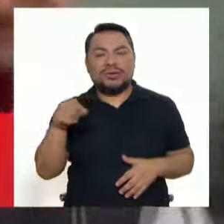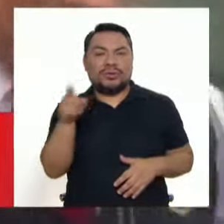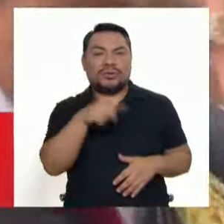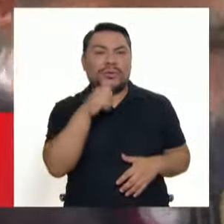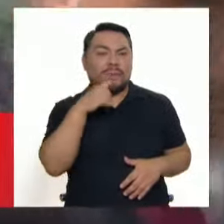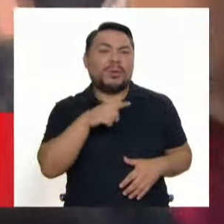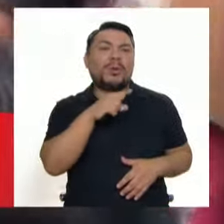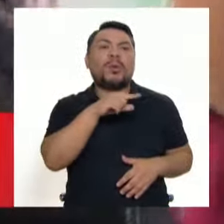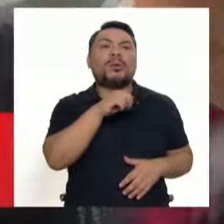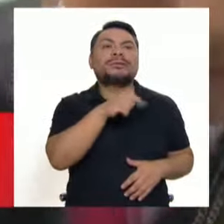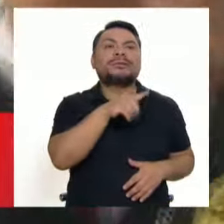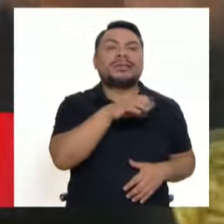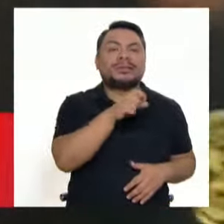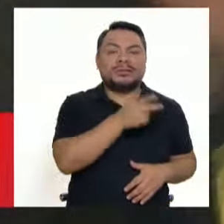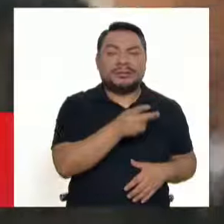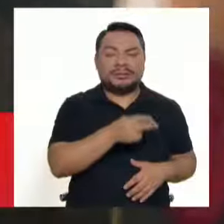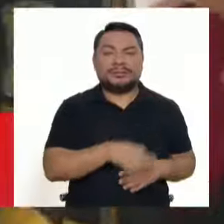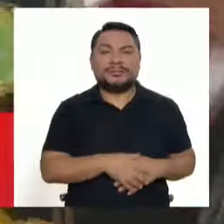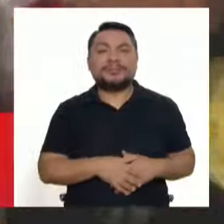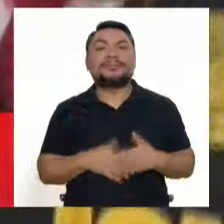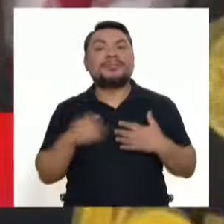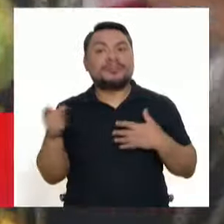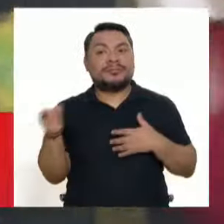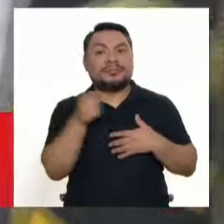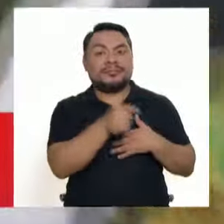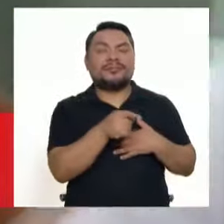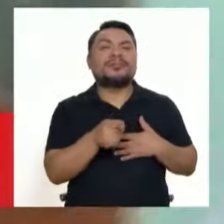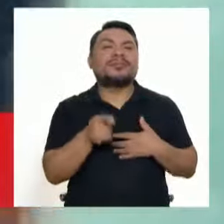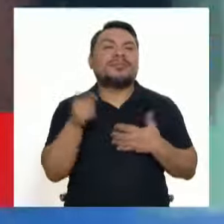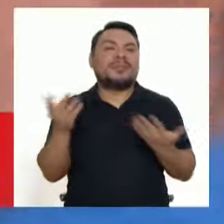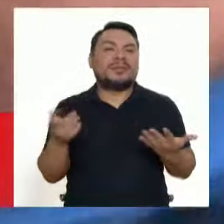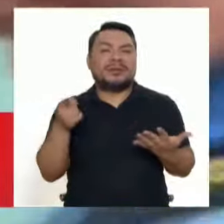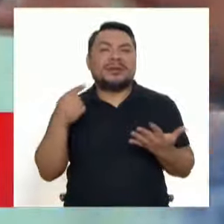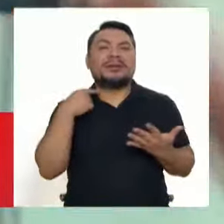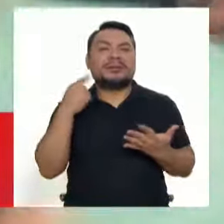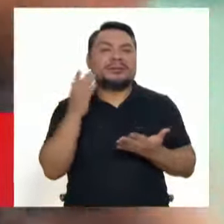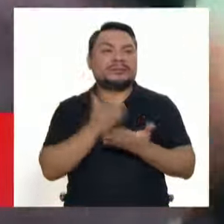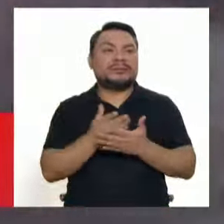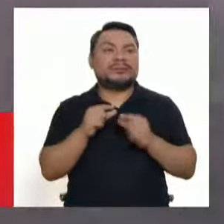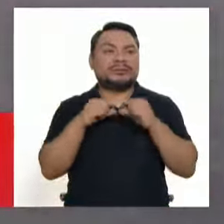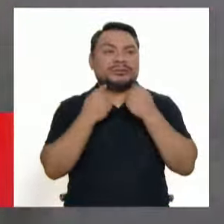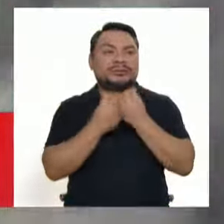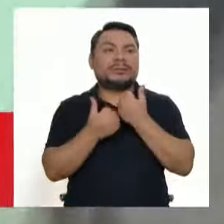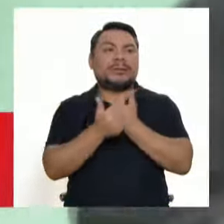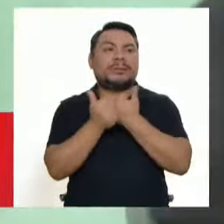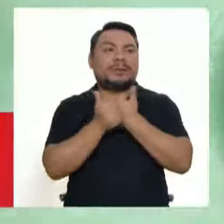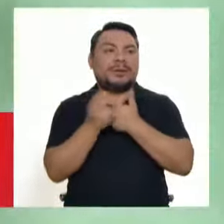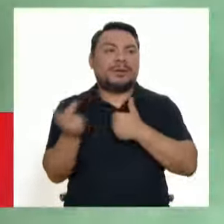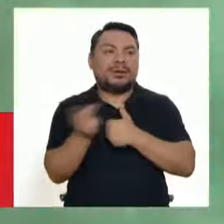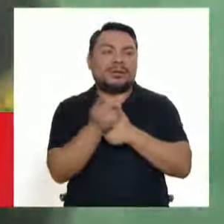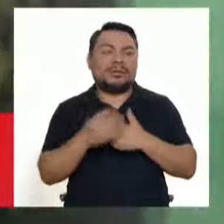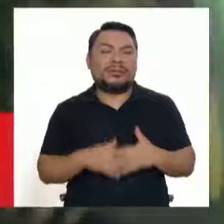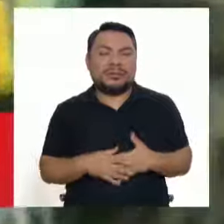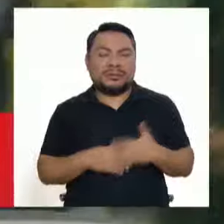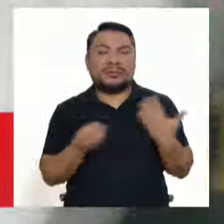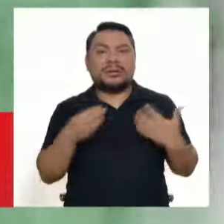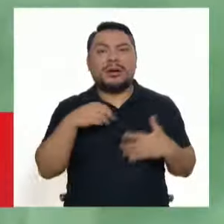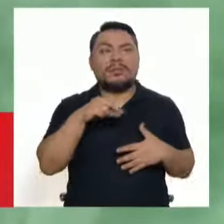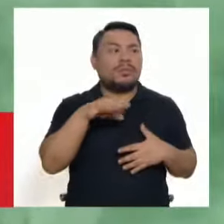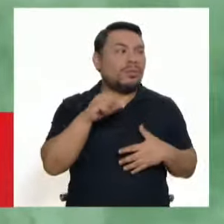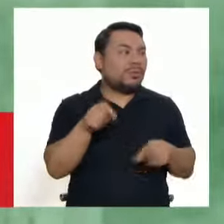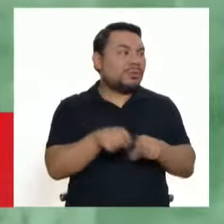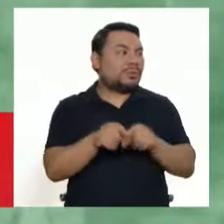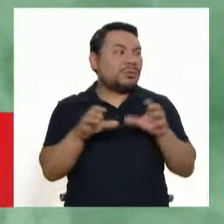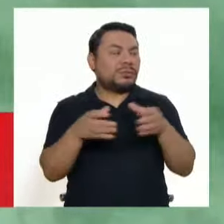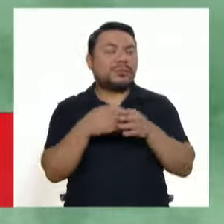Catalino González González, alias Cata, son sindicados como integrantes de la banda criminal Los Monos de Quepepampa